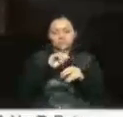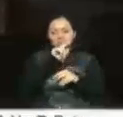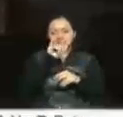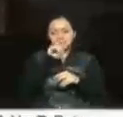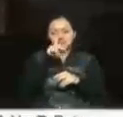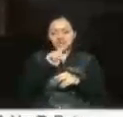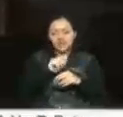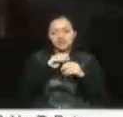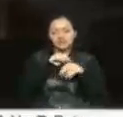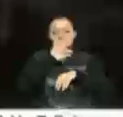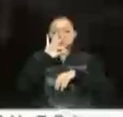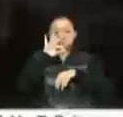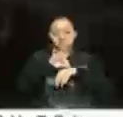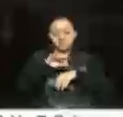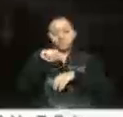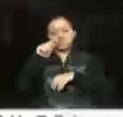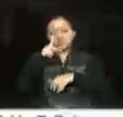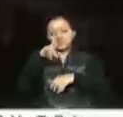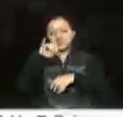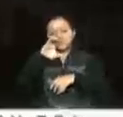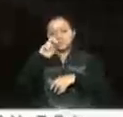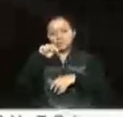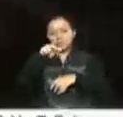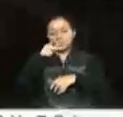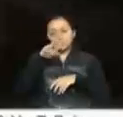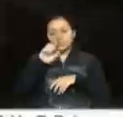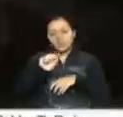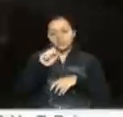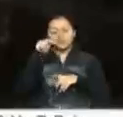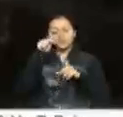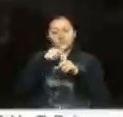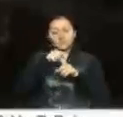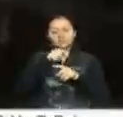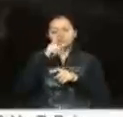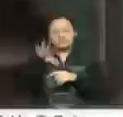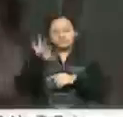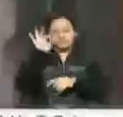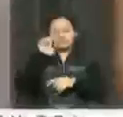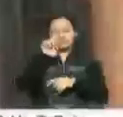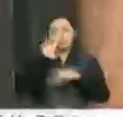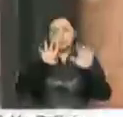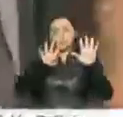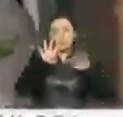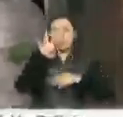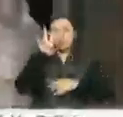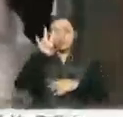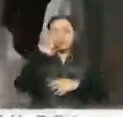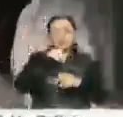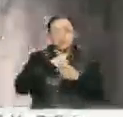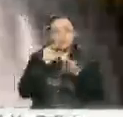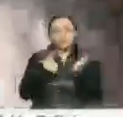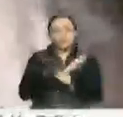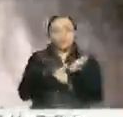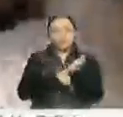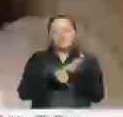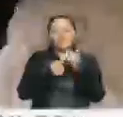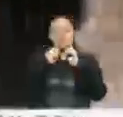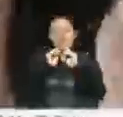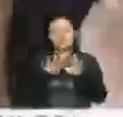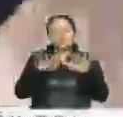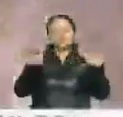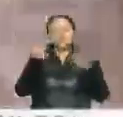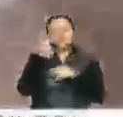que el dengue y la chikungunya. El virus, descubierto en 1947 en una selva de Uganda, empezó a propagarse a inicios